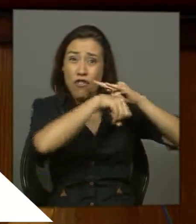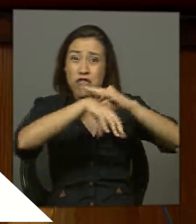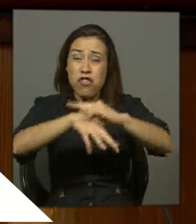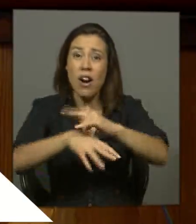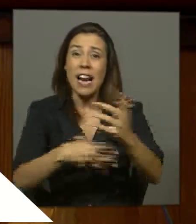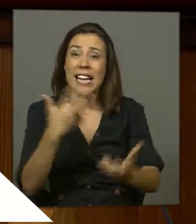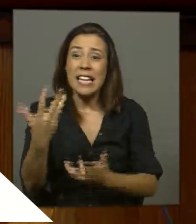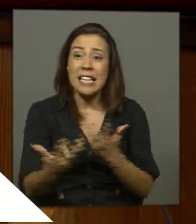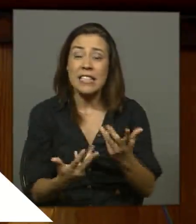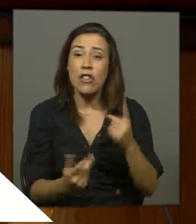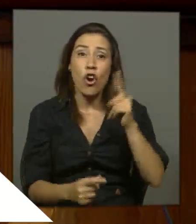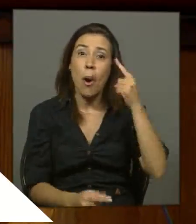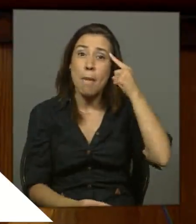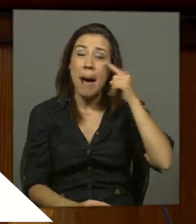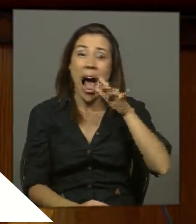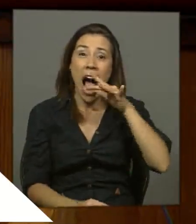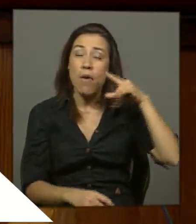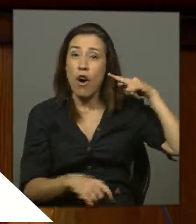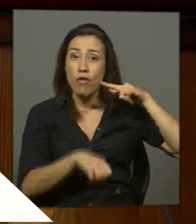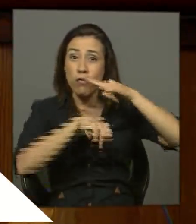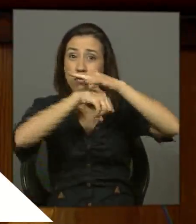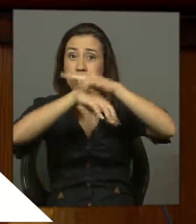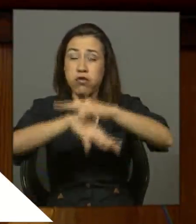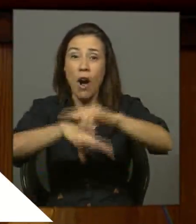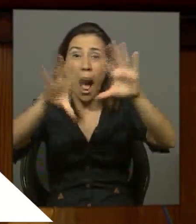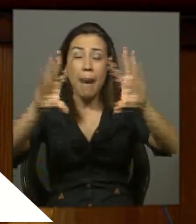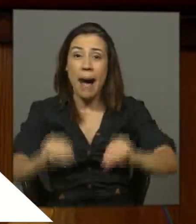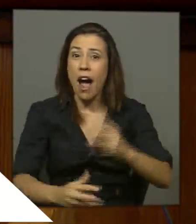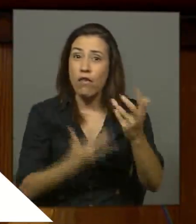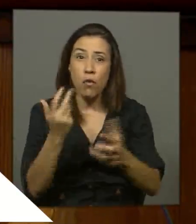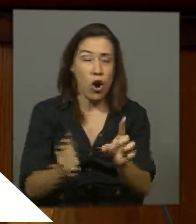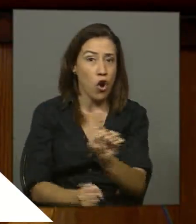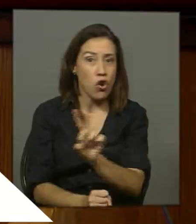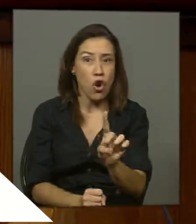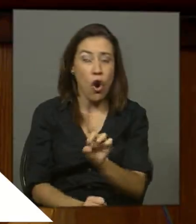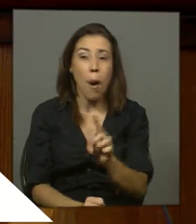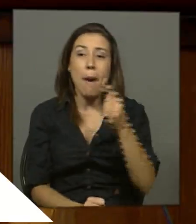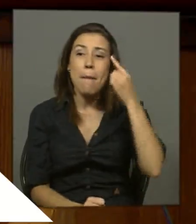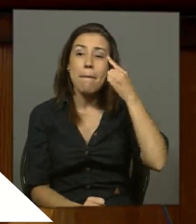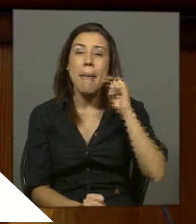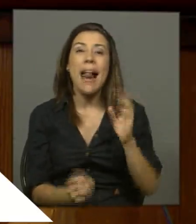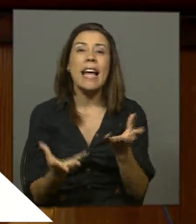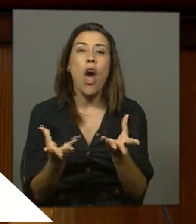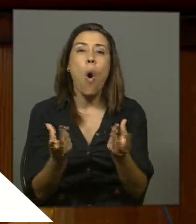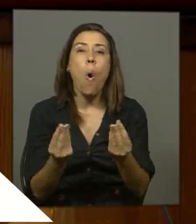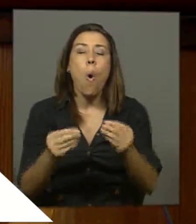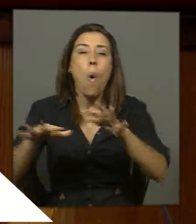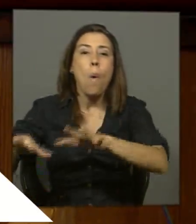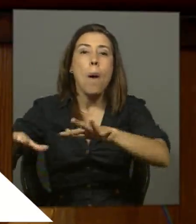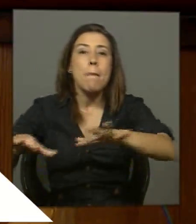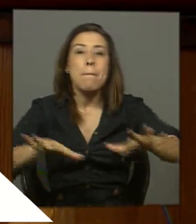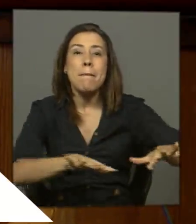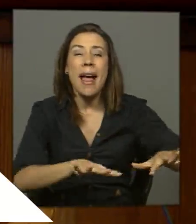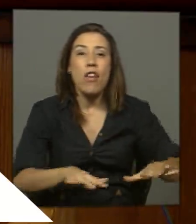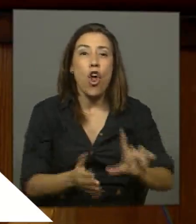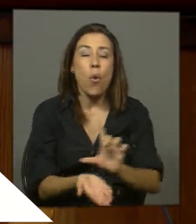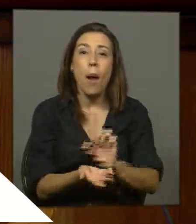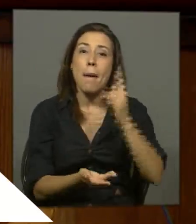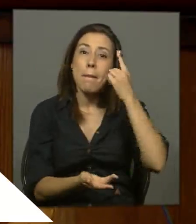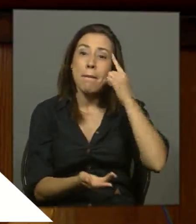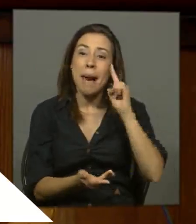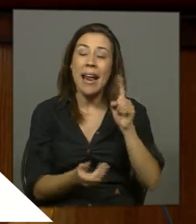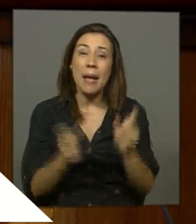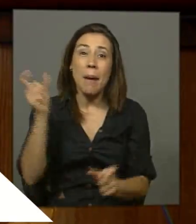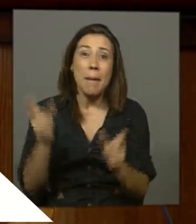incendios no son para tirar agua y extinguir el fuego son para humedecer la zona y permitir de que los